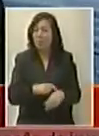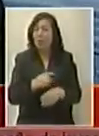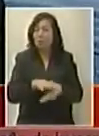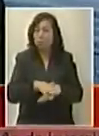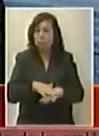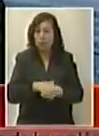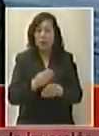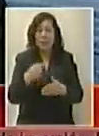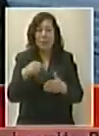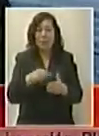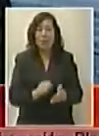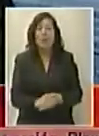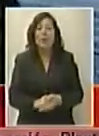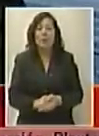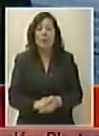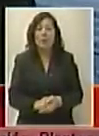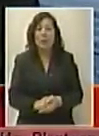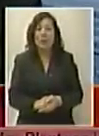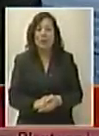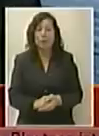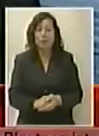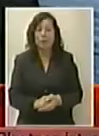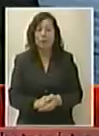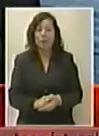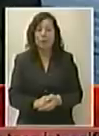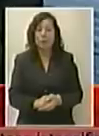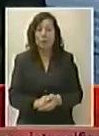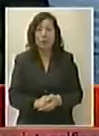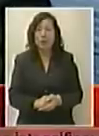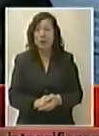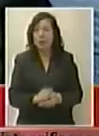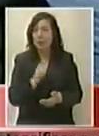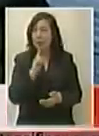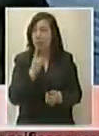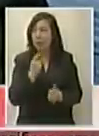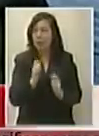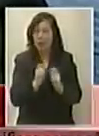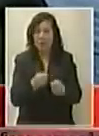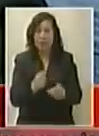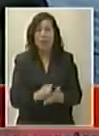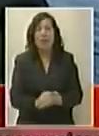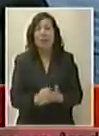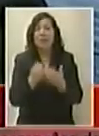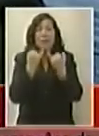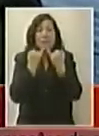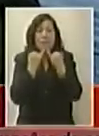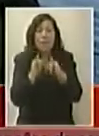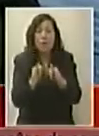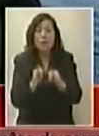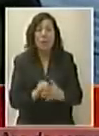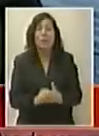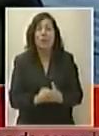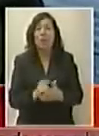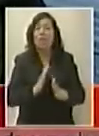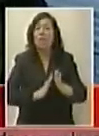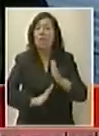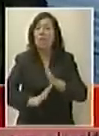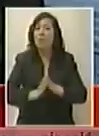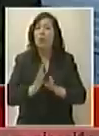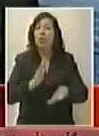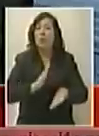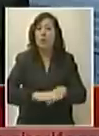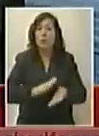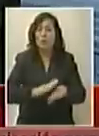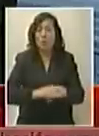administrando el fondo Entonces se está dando información falsa